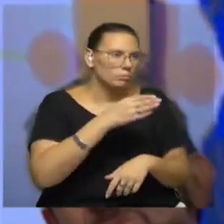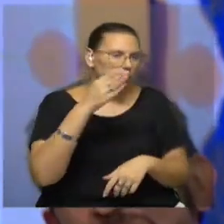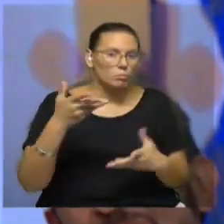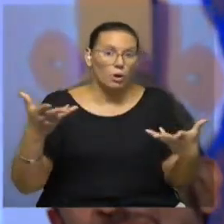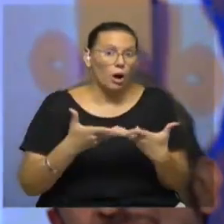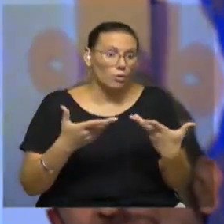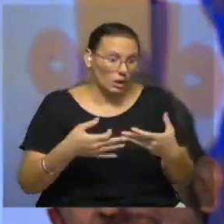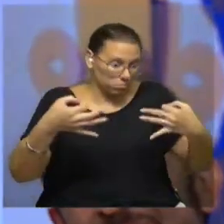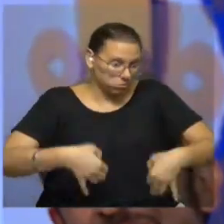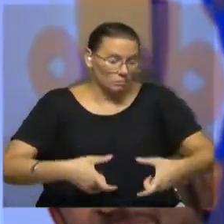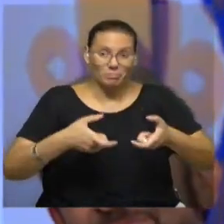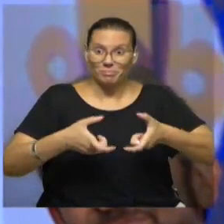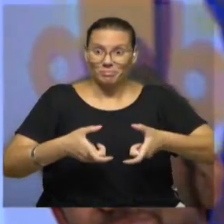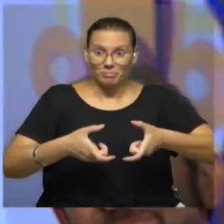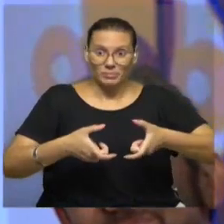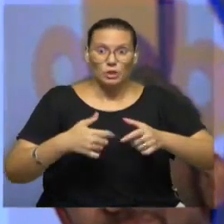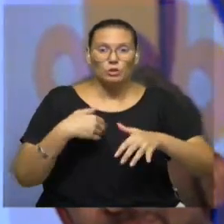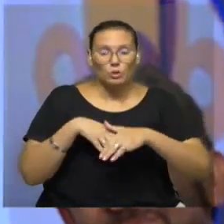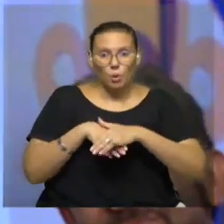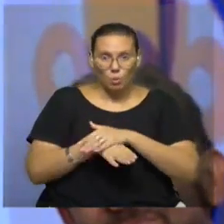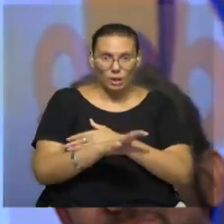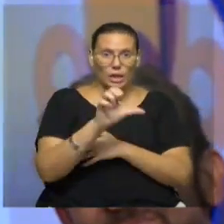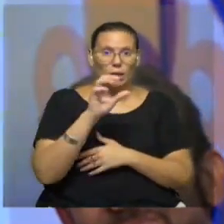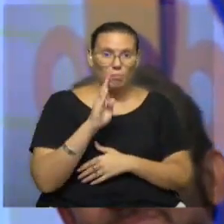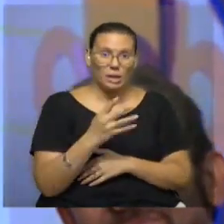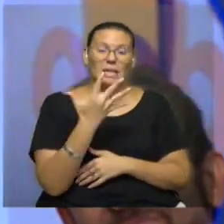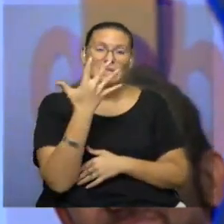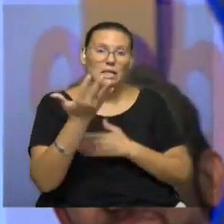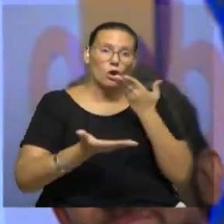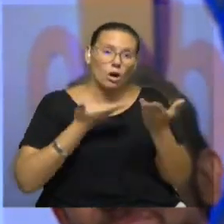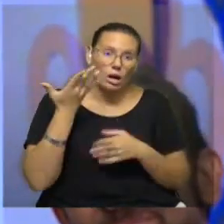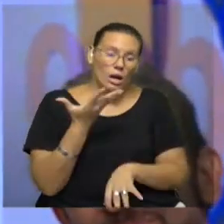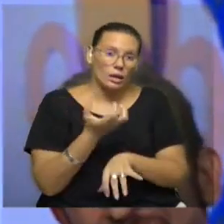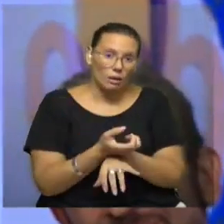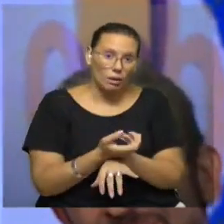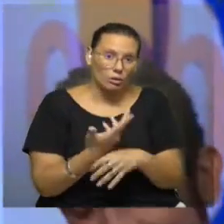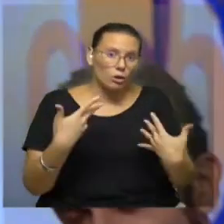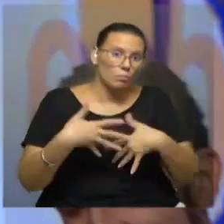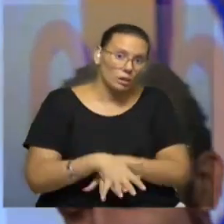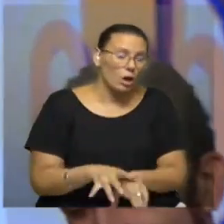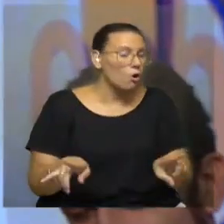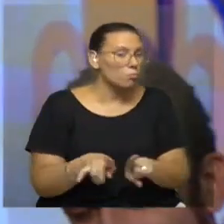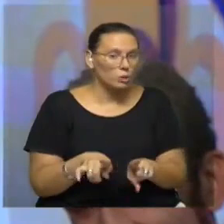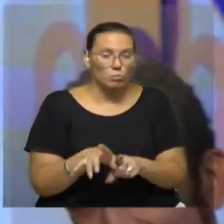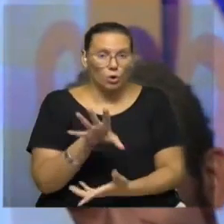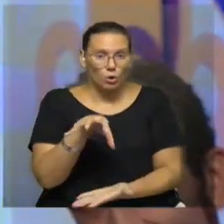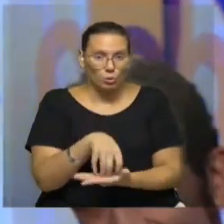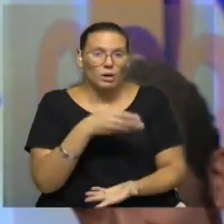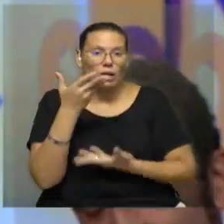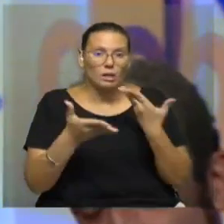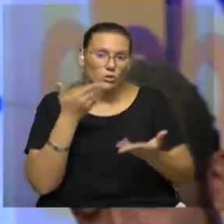está físico, nosotros tenemos guardado un EP de 5 temas grabado y mezclado en el mismo lugar que este disco, de temas